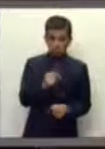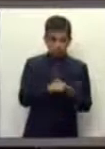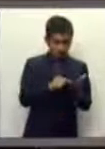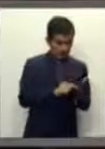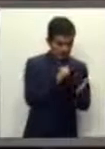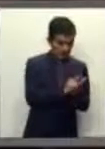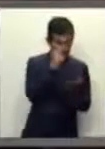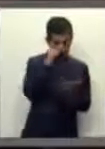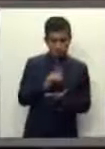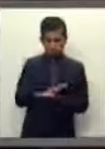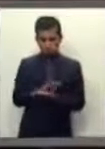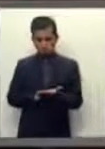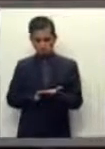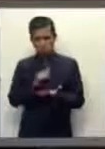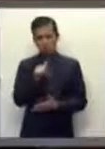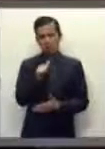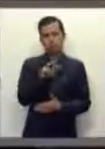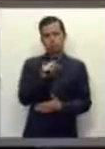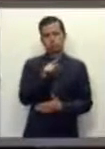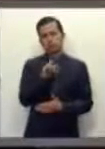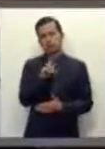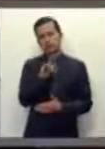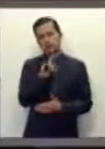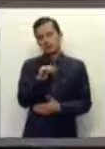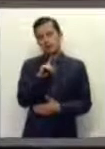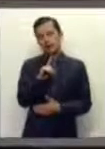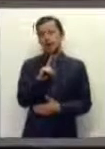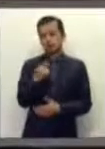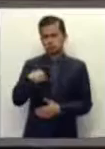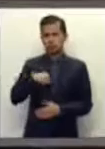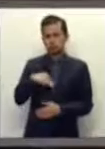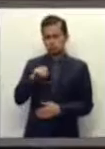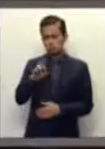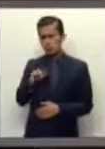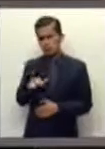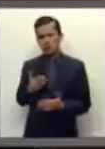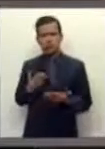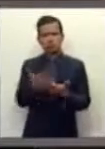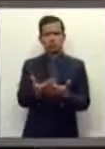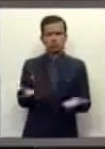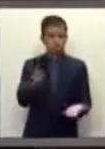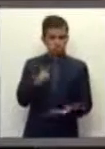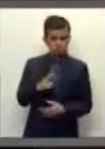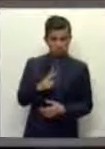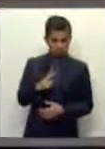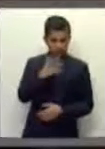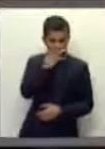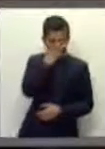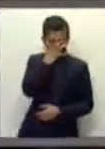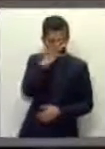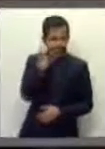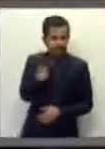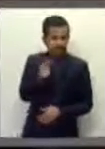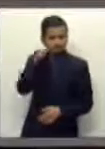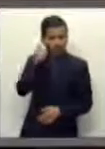de austeridad propuesta por Morena. Es vergonzoso que solo se haya asignado